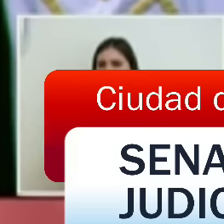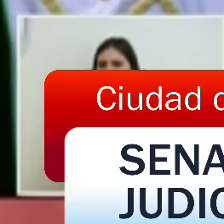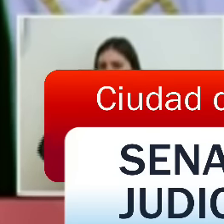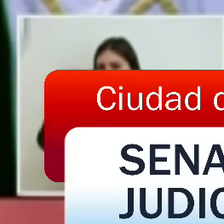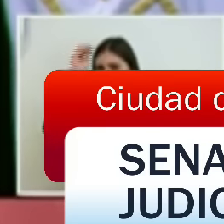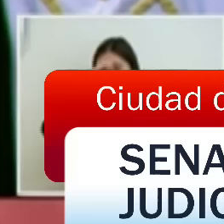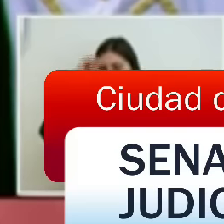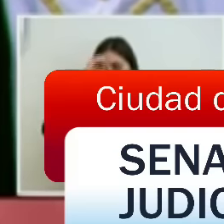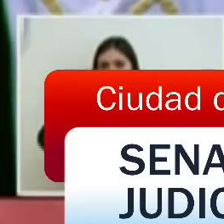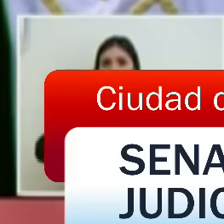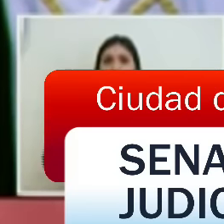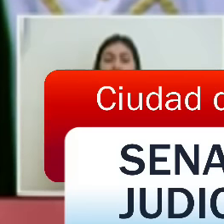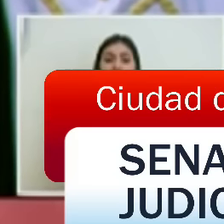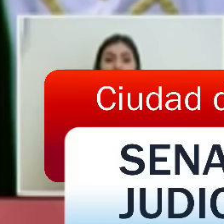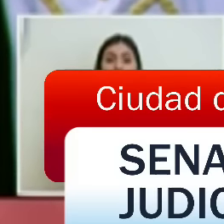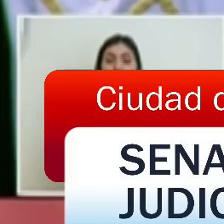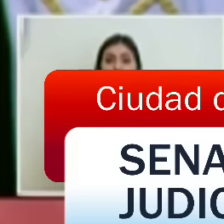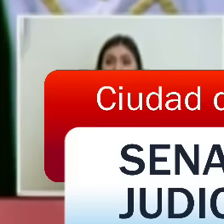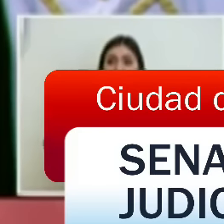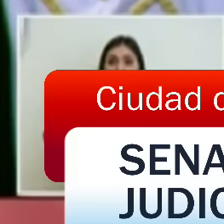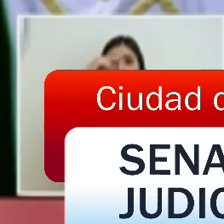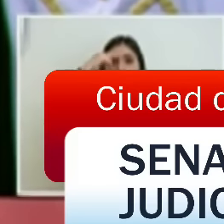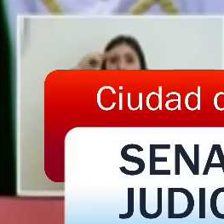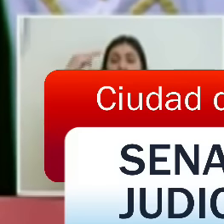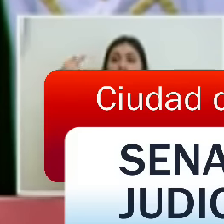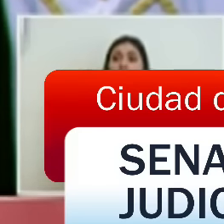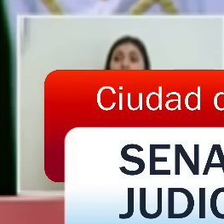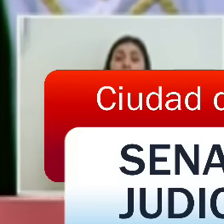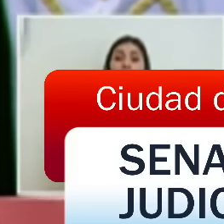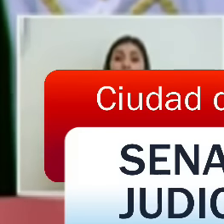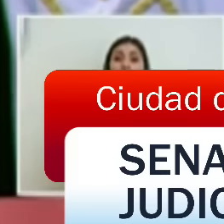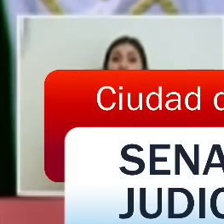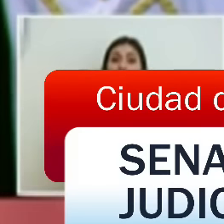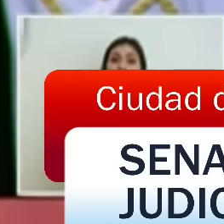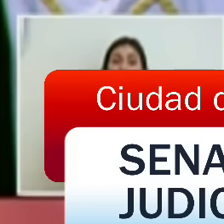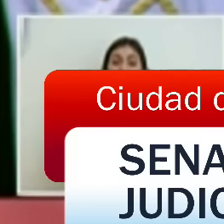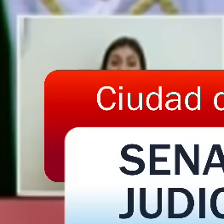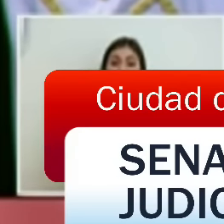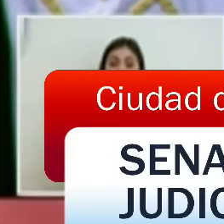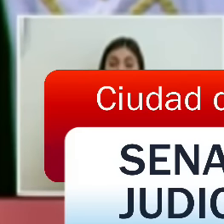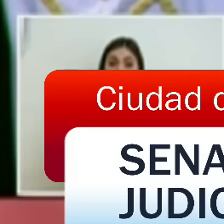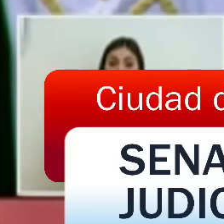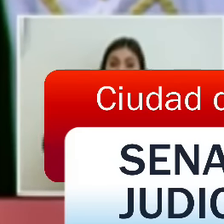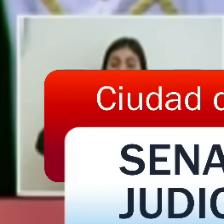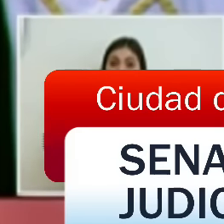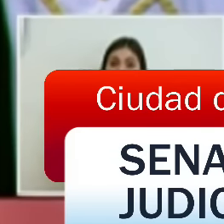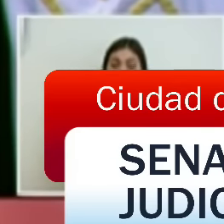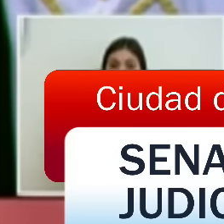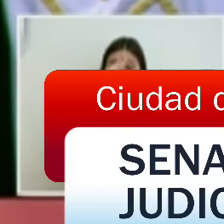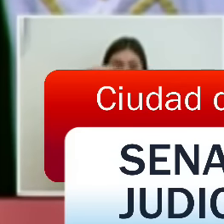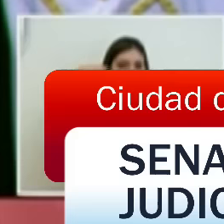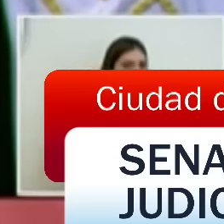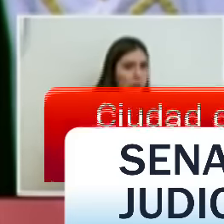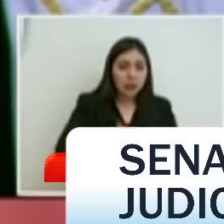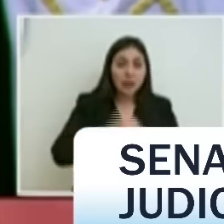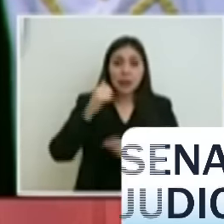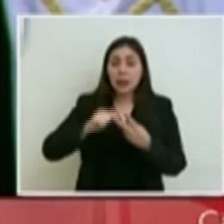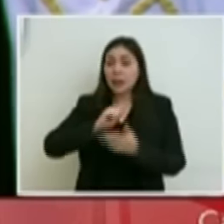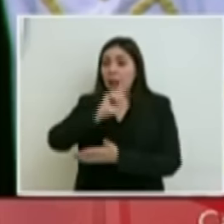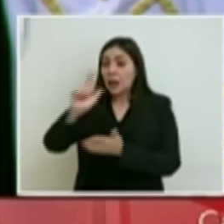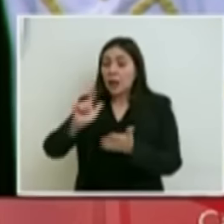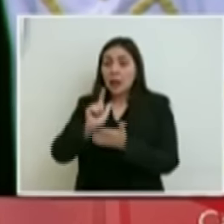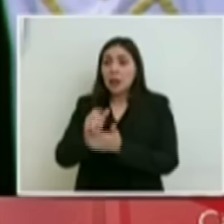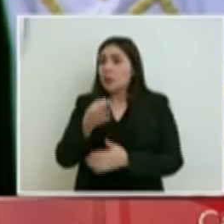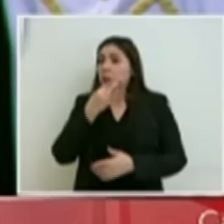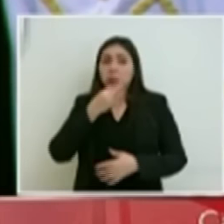Ni México se va a destruir si se aprueba la reforma, ni la reforma va a cambiar en automático la realidad de un